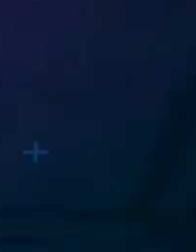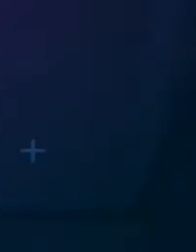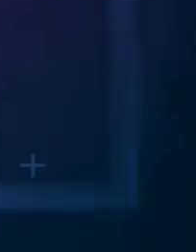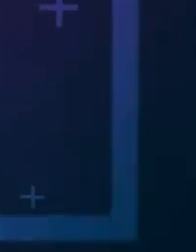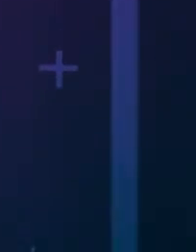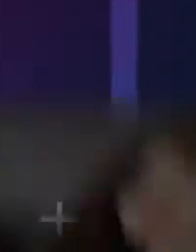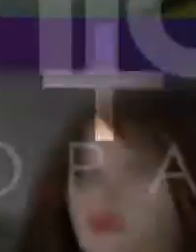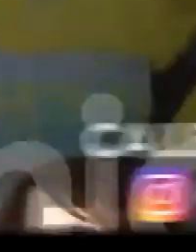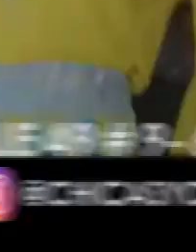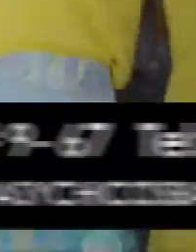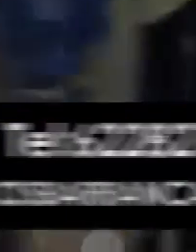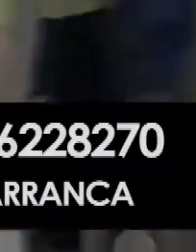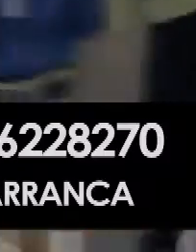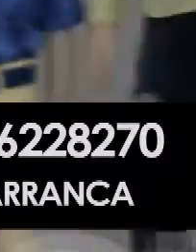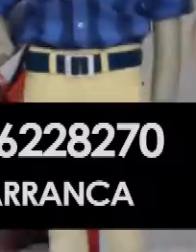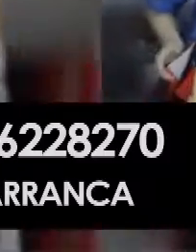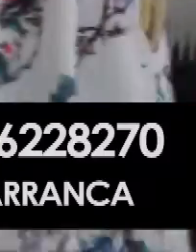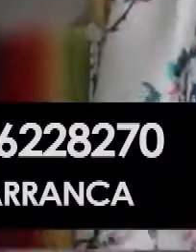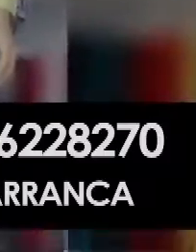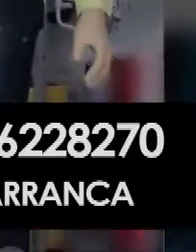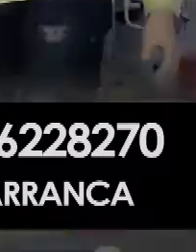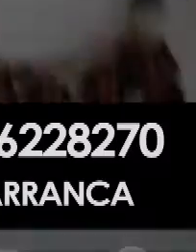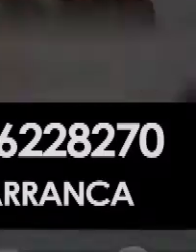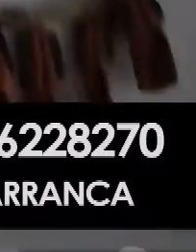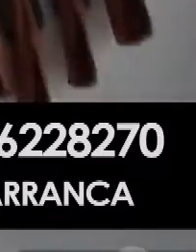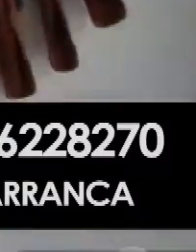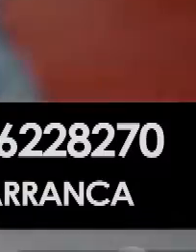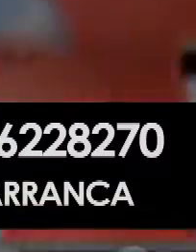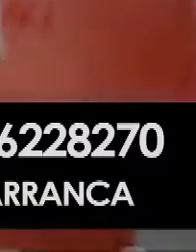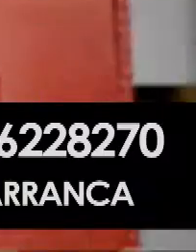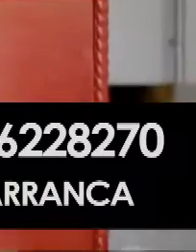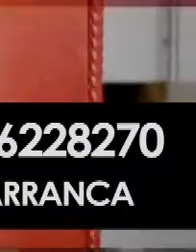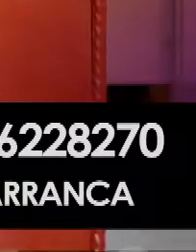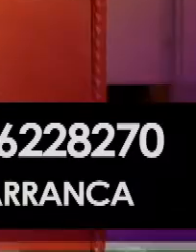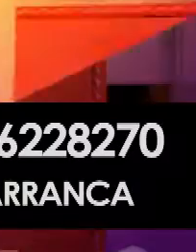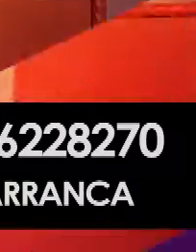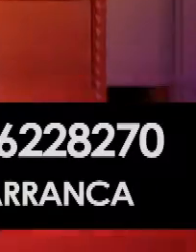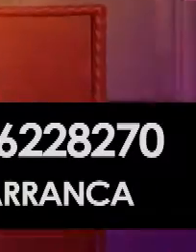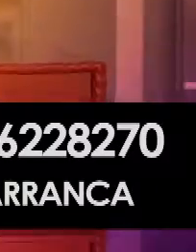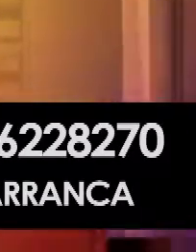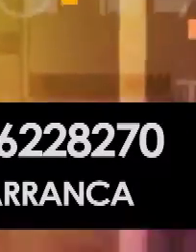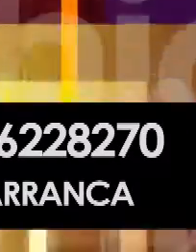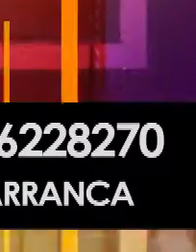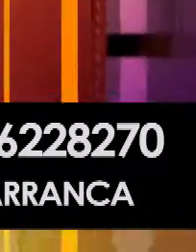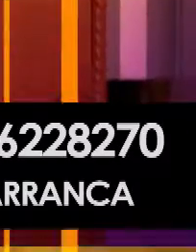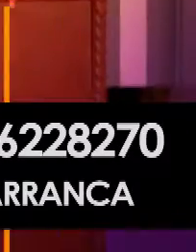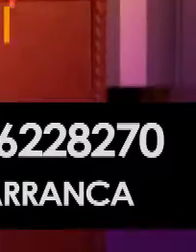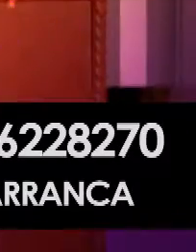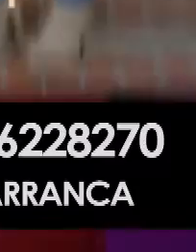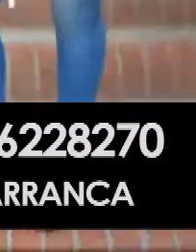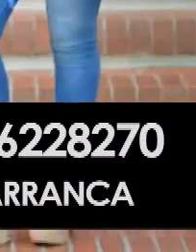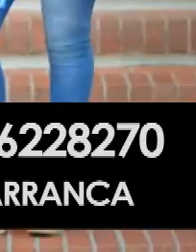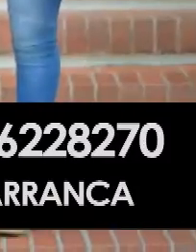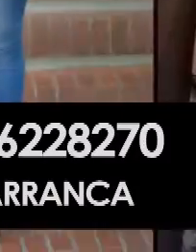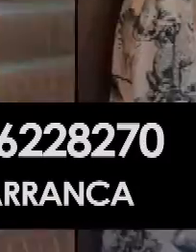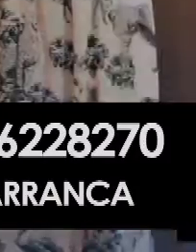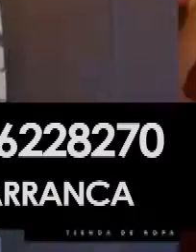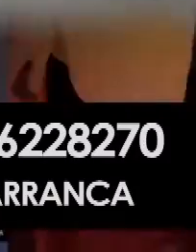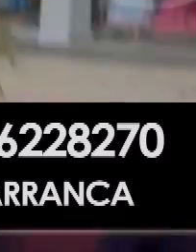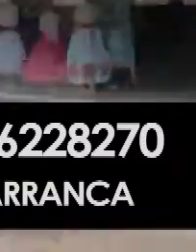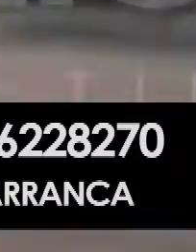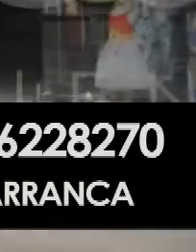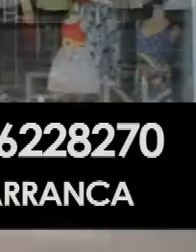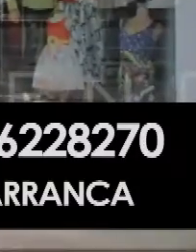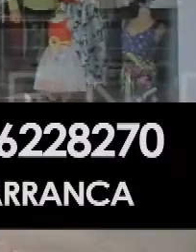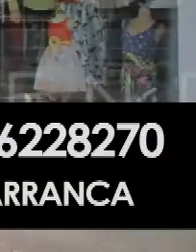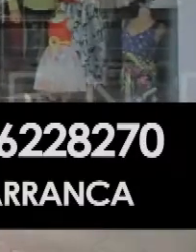En Chicas y Chicos, tienda de ropa, tenemos una amplia variedad de prendas exclusivas para damas, caballeros, niñas y niños, excelentes precios